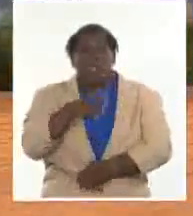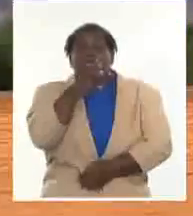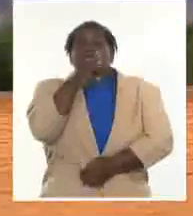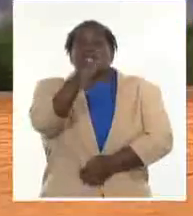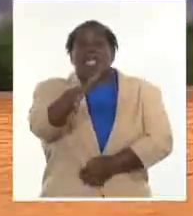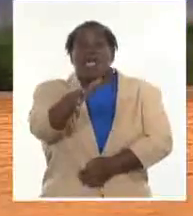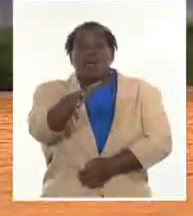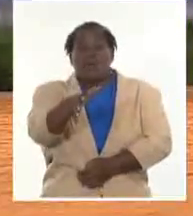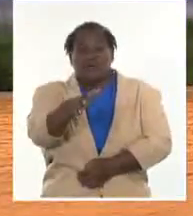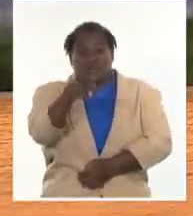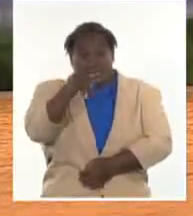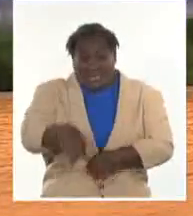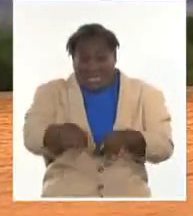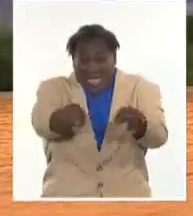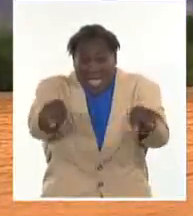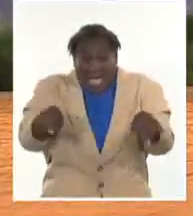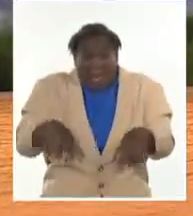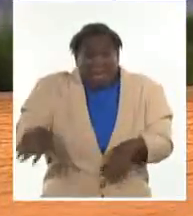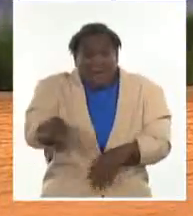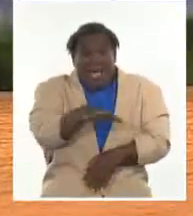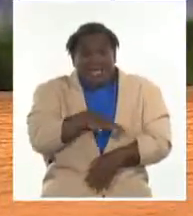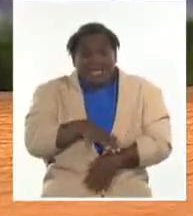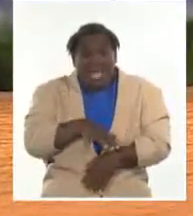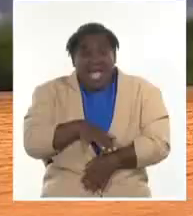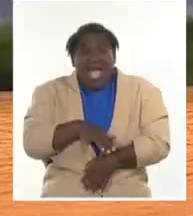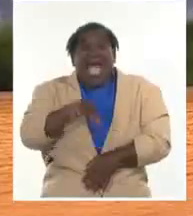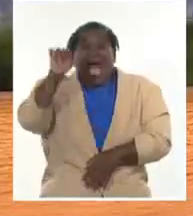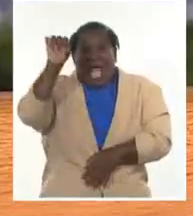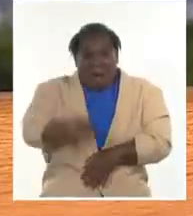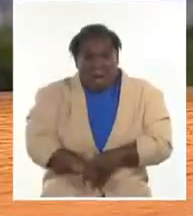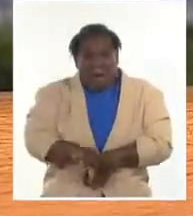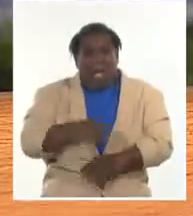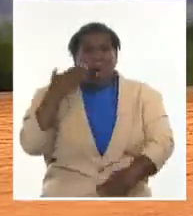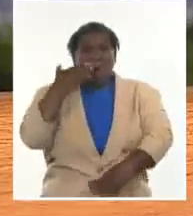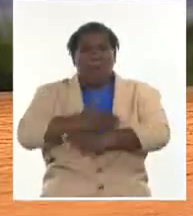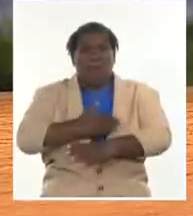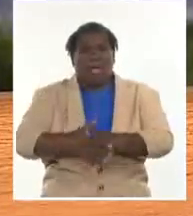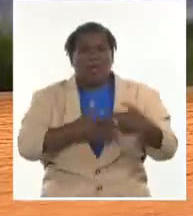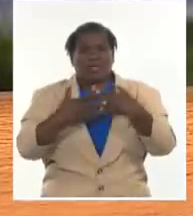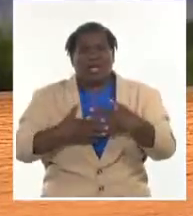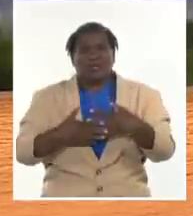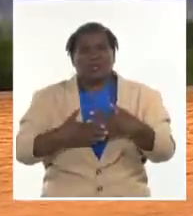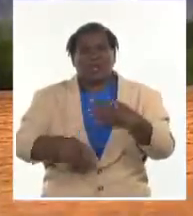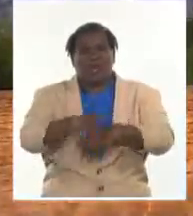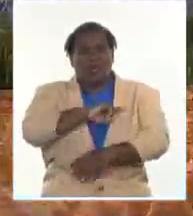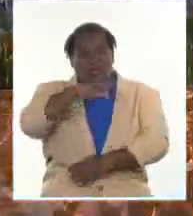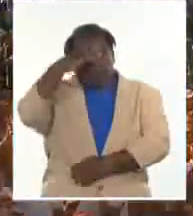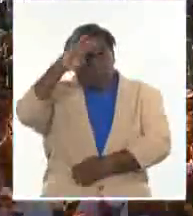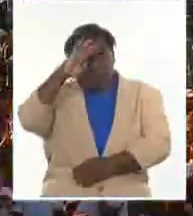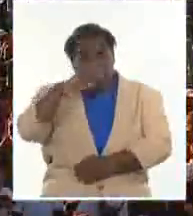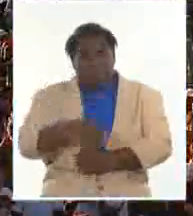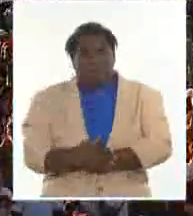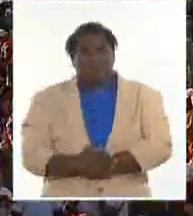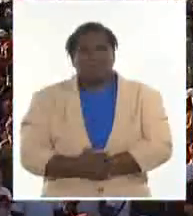duro desde esta plaza: ¡abajo el bloqueo estadounidense contra Cuba!